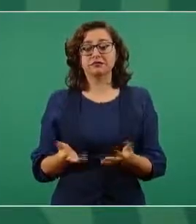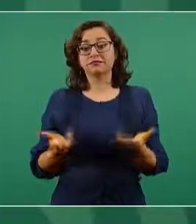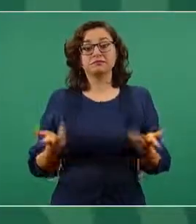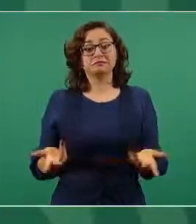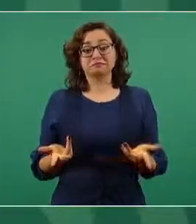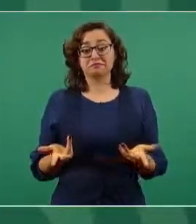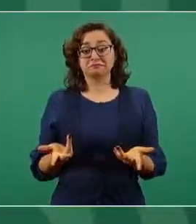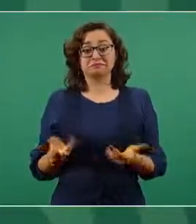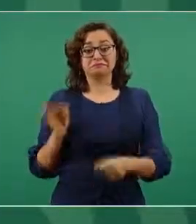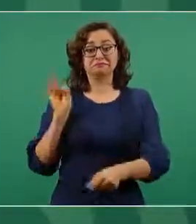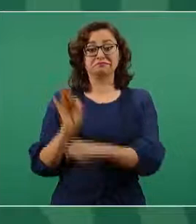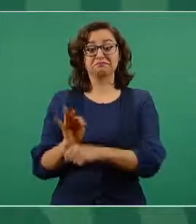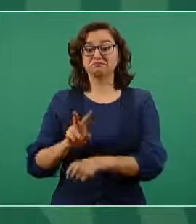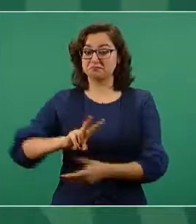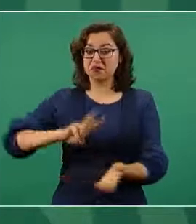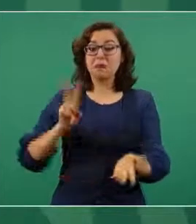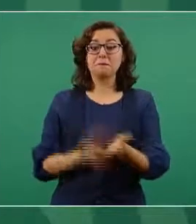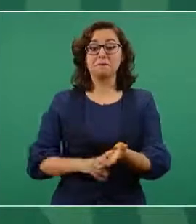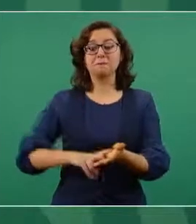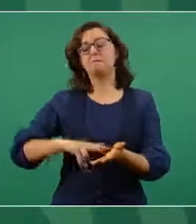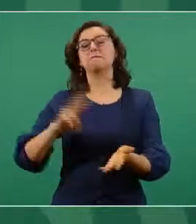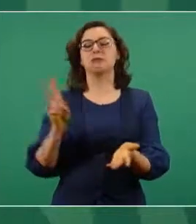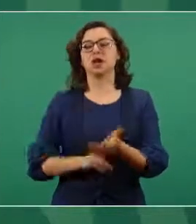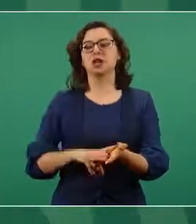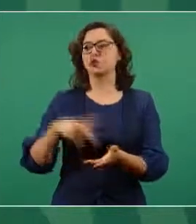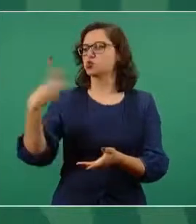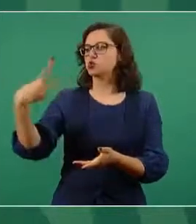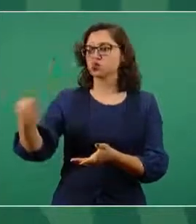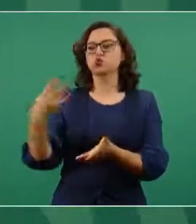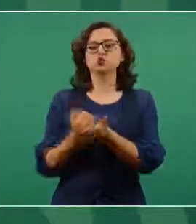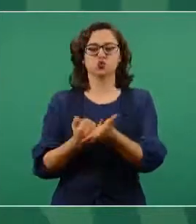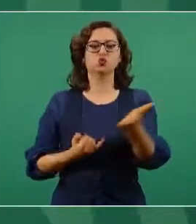se hace valer la voluntad del pueblo.